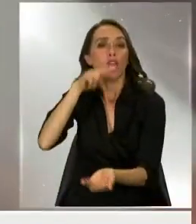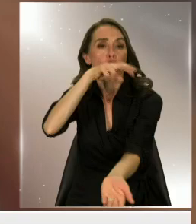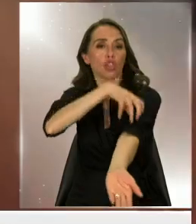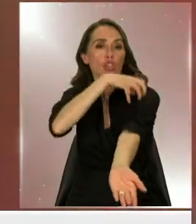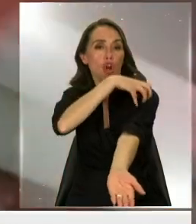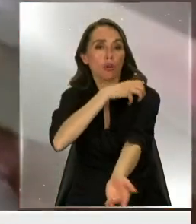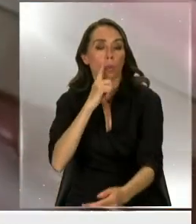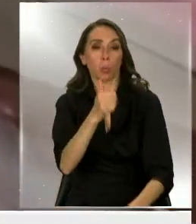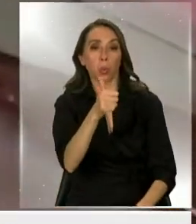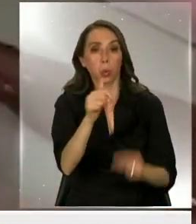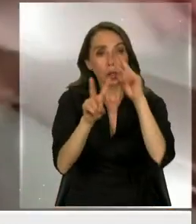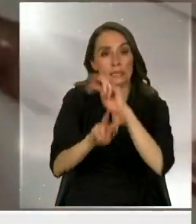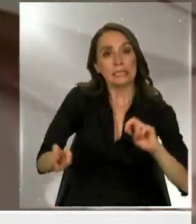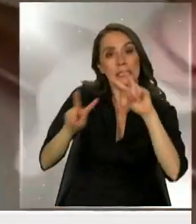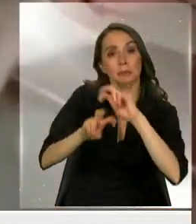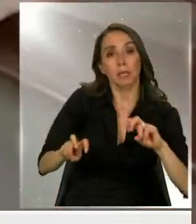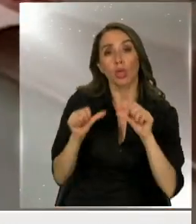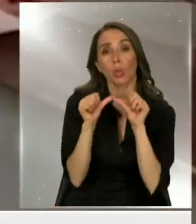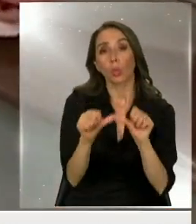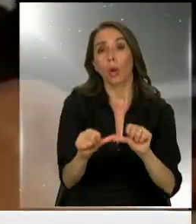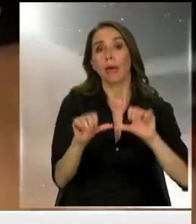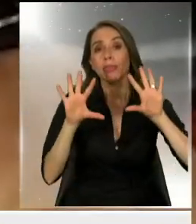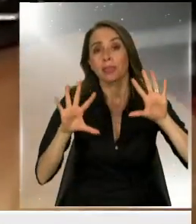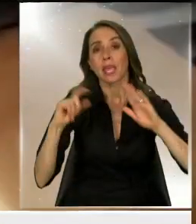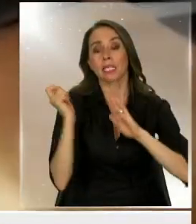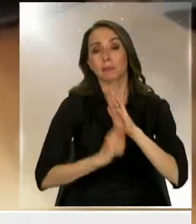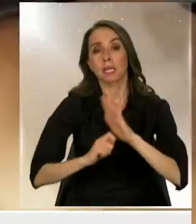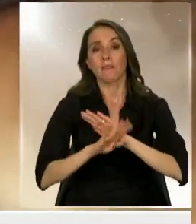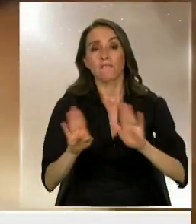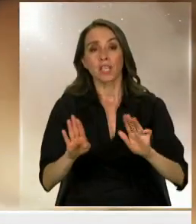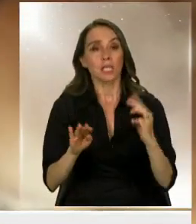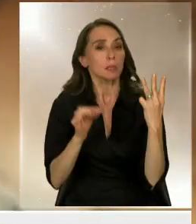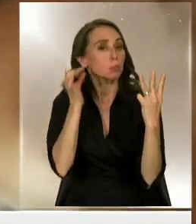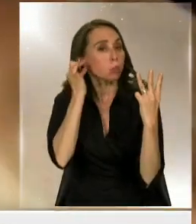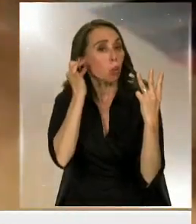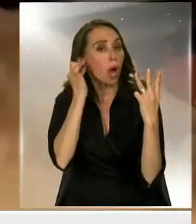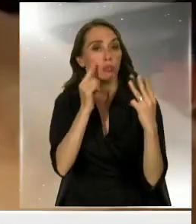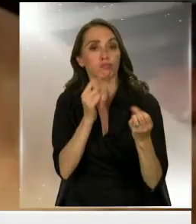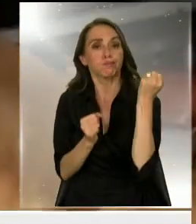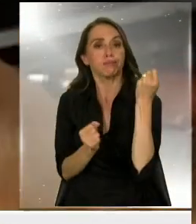exitosa investigación que se extendió por más de 10 meses y culmina con las testaferros